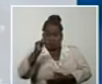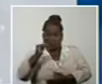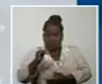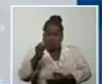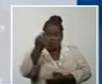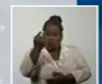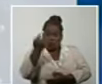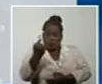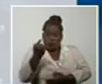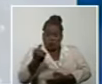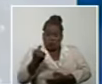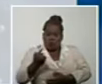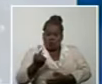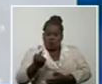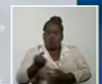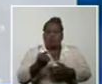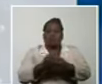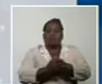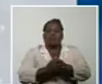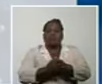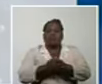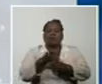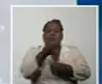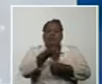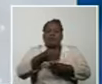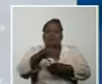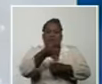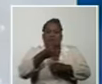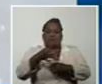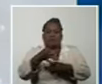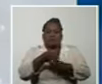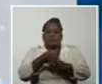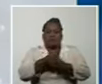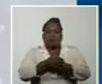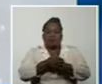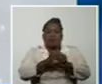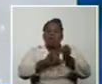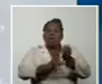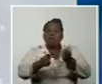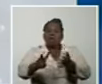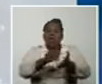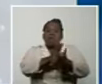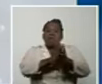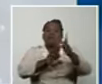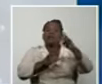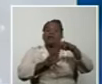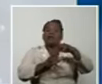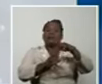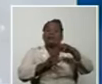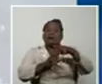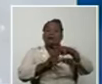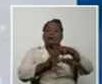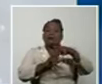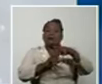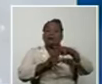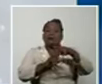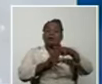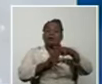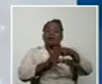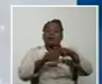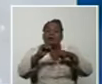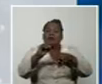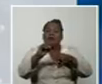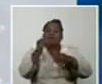cada uno de estos municipios. En la provincia de Matanza se diagnostica un caso